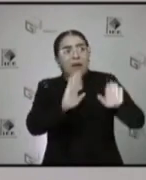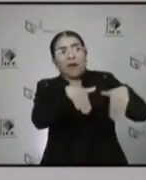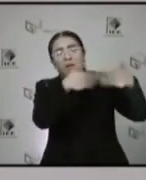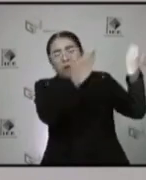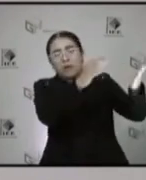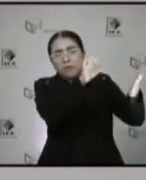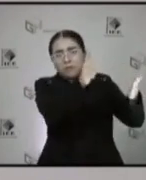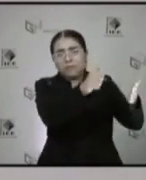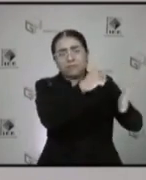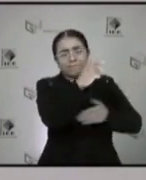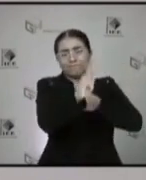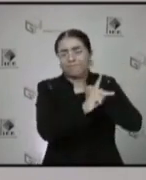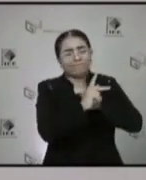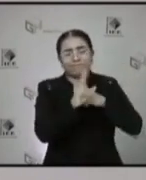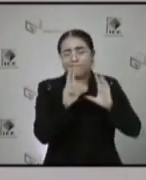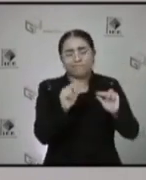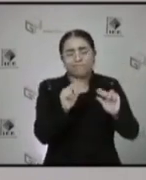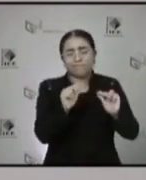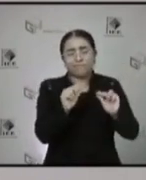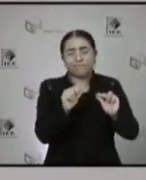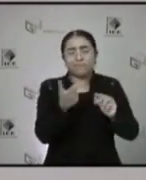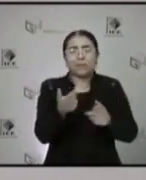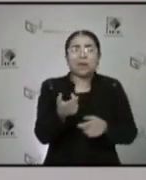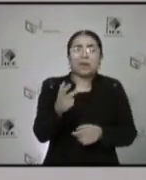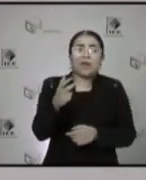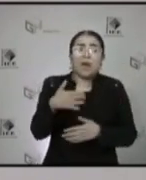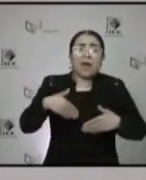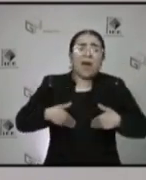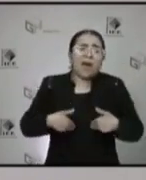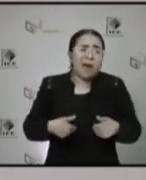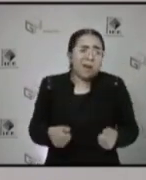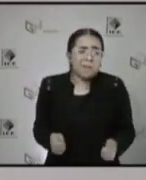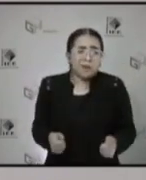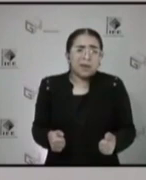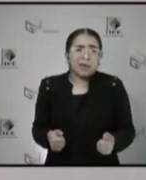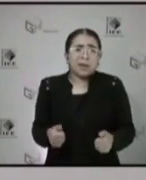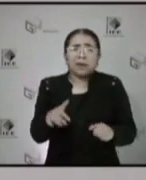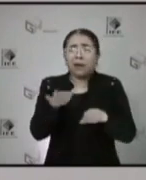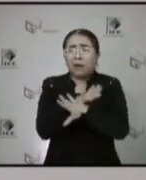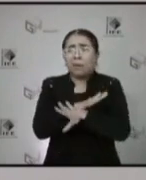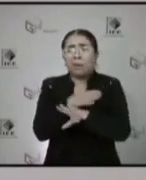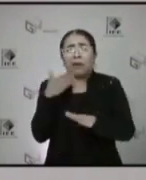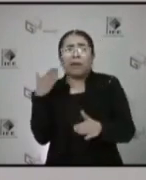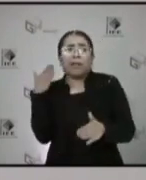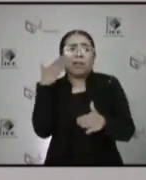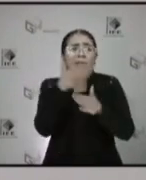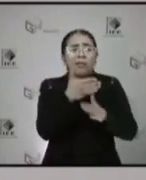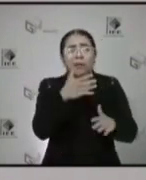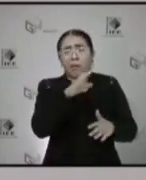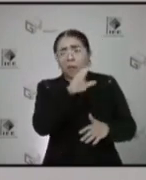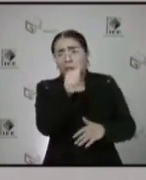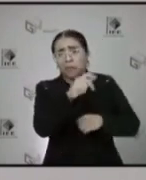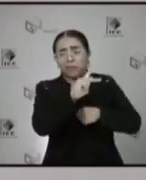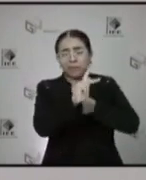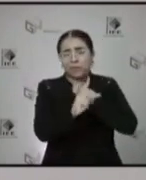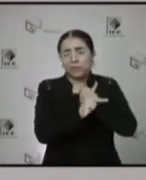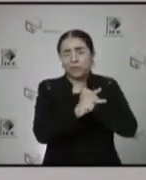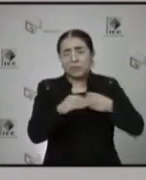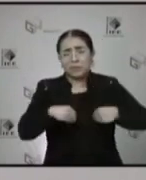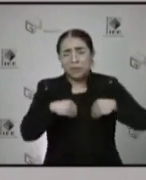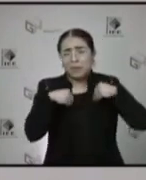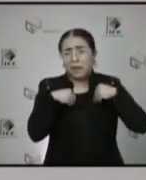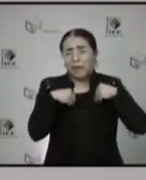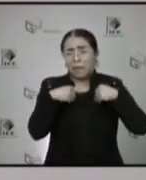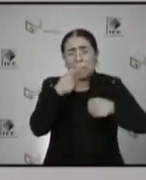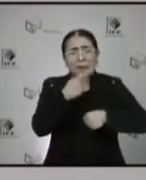porque así lo desea, que no sea la miseria, que no sea el hambre lo que los obligue a arriesgar su integridad física y su vida.